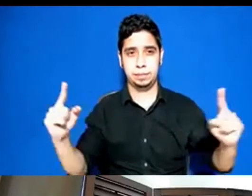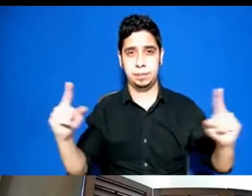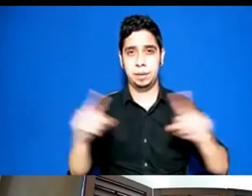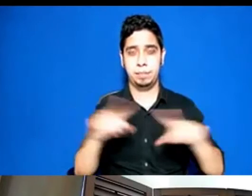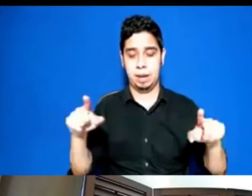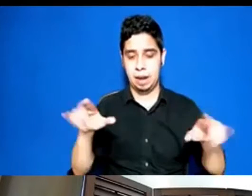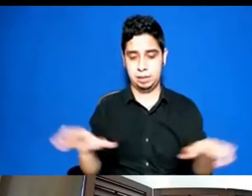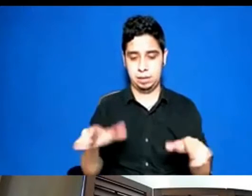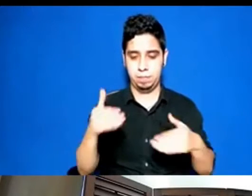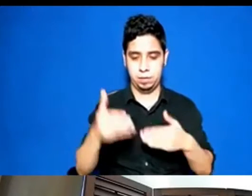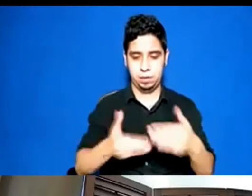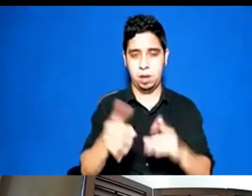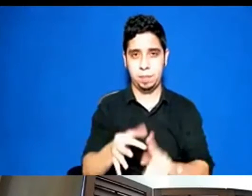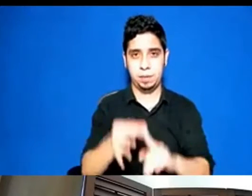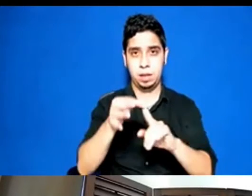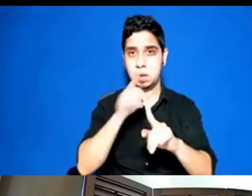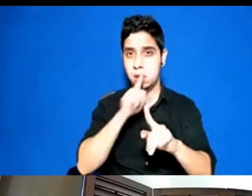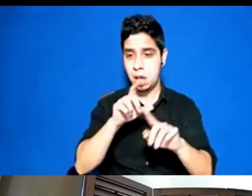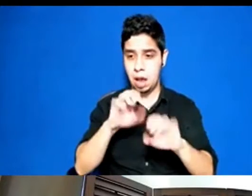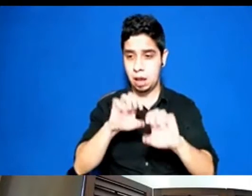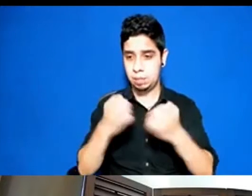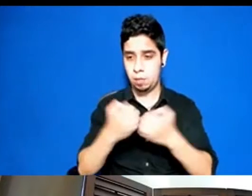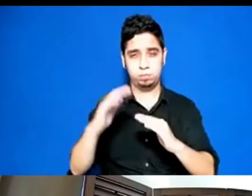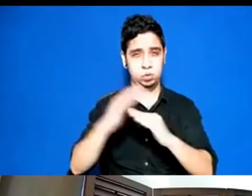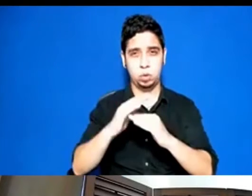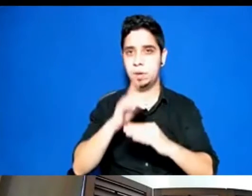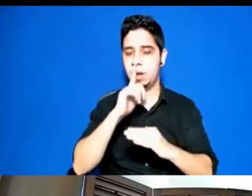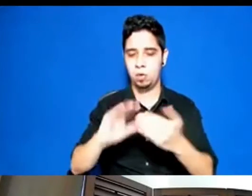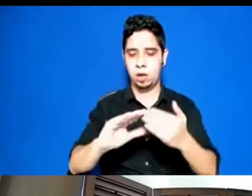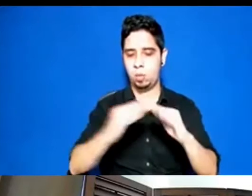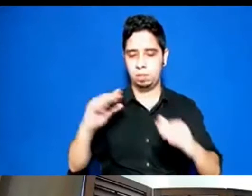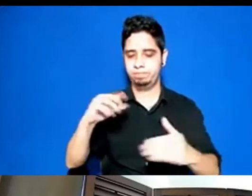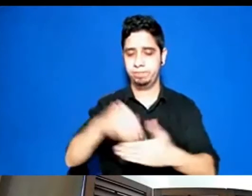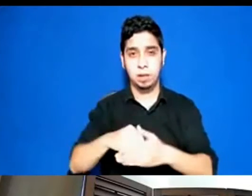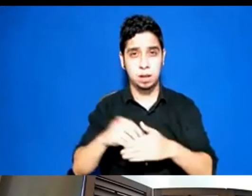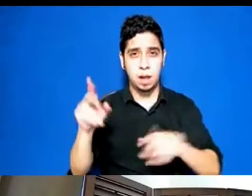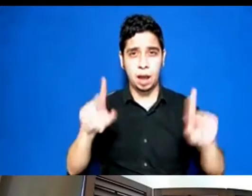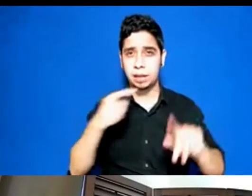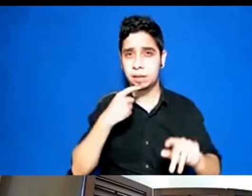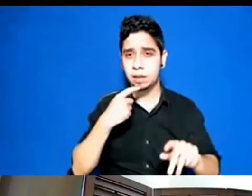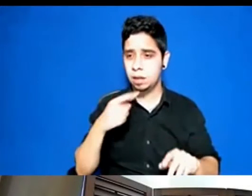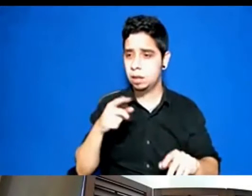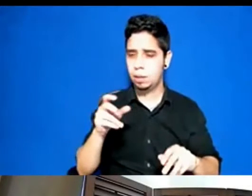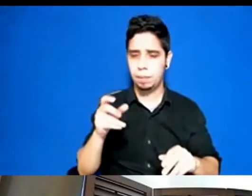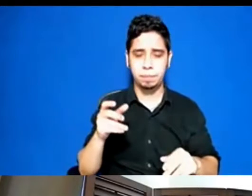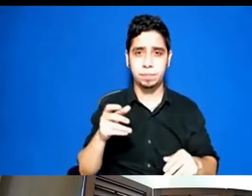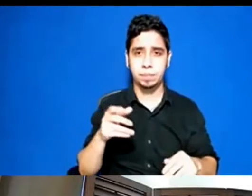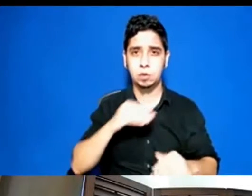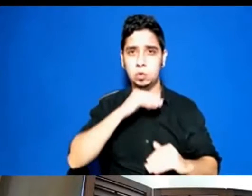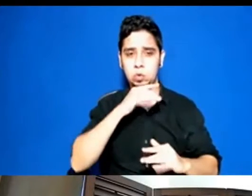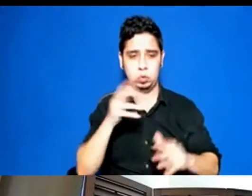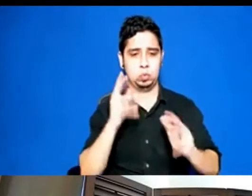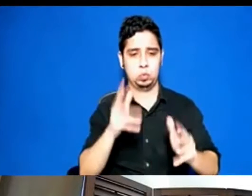especial, tremendo equipo. Es una comunidad. Y uno dice, es que la gente aquí tira basura. Mira, muchas veces